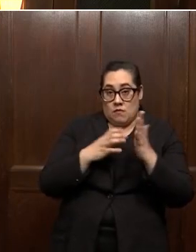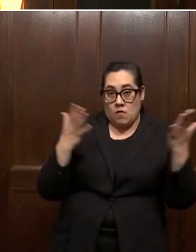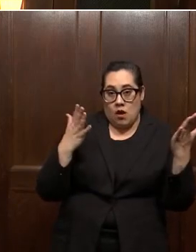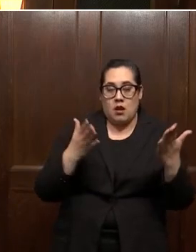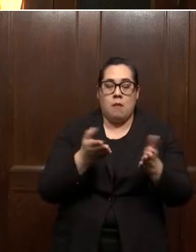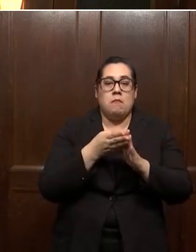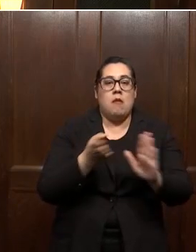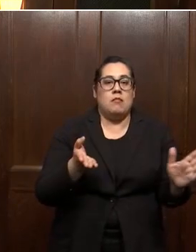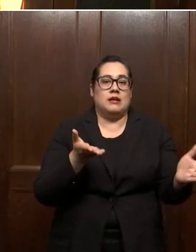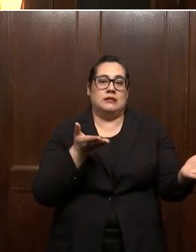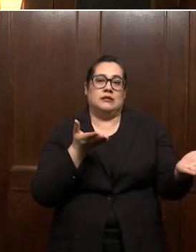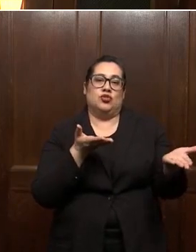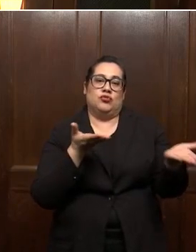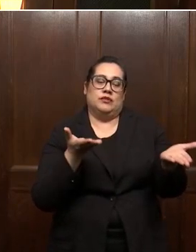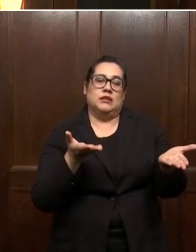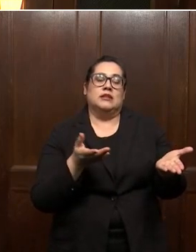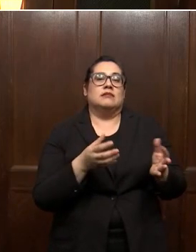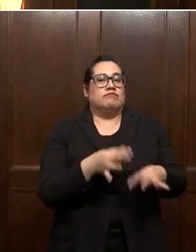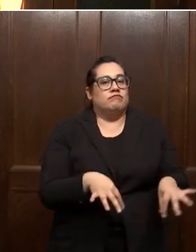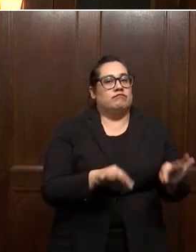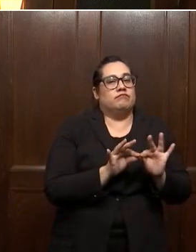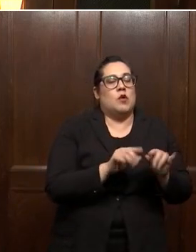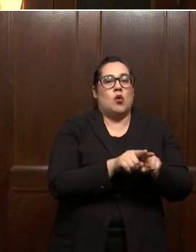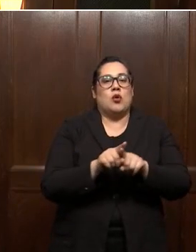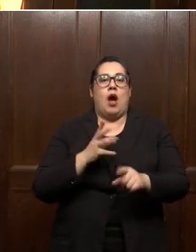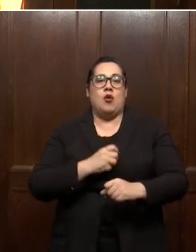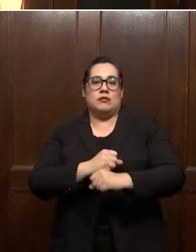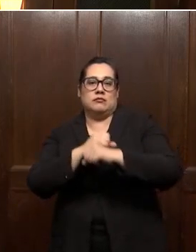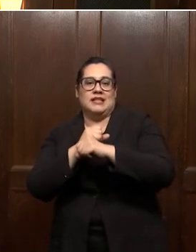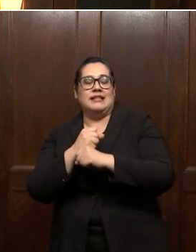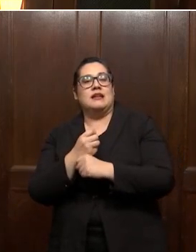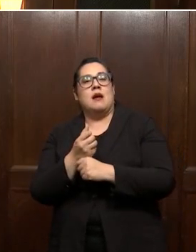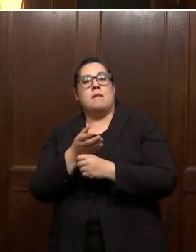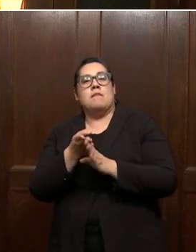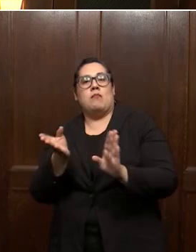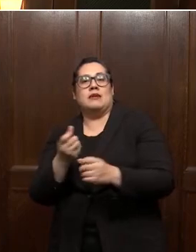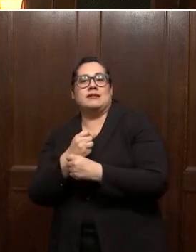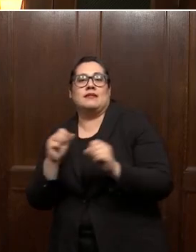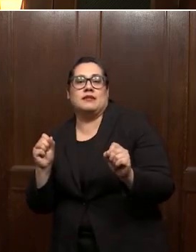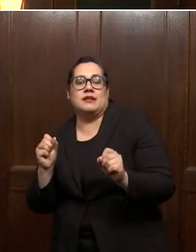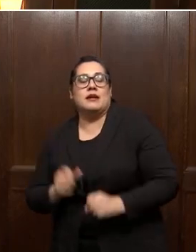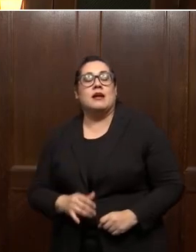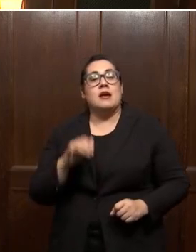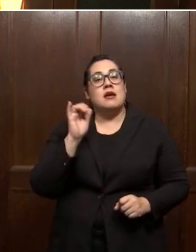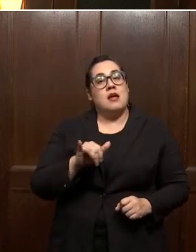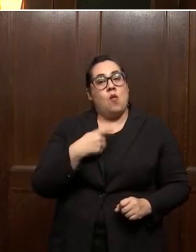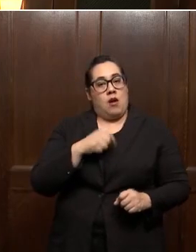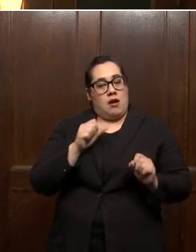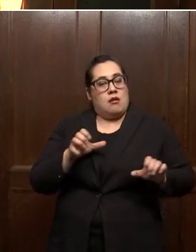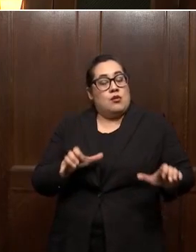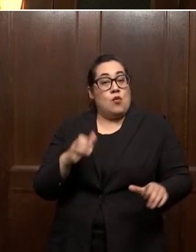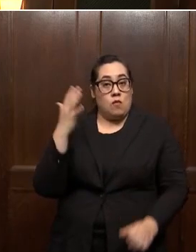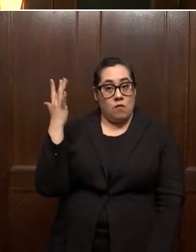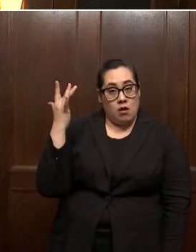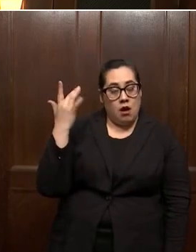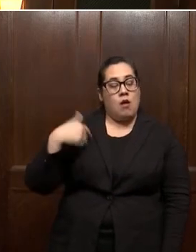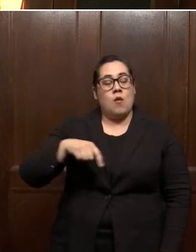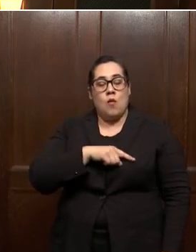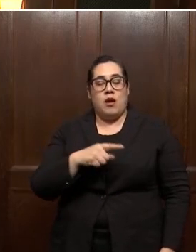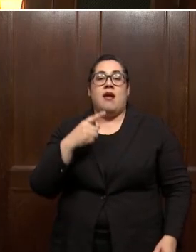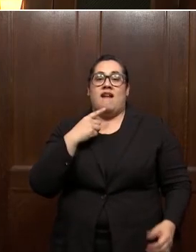servicios públicos esenciales y nuestra seguridad pública. Esto lo podemos hacer porque